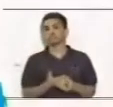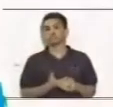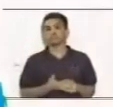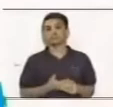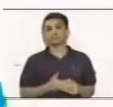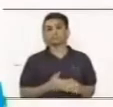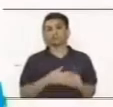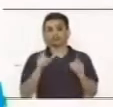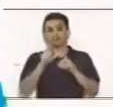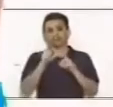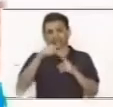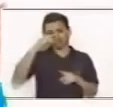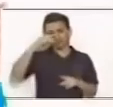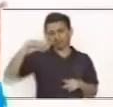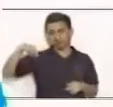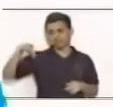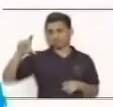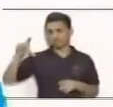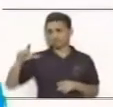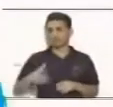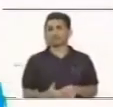¿Sí?